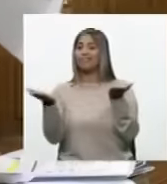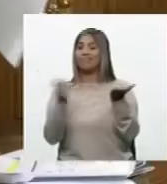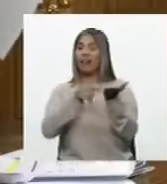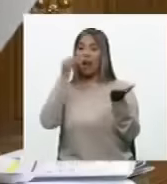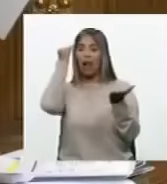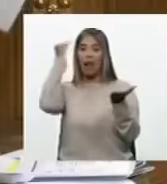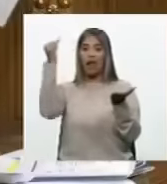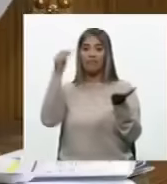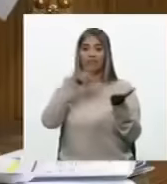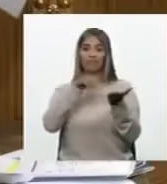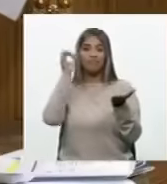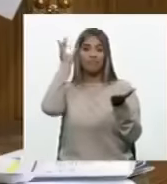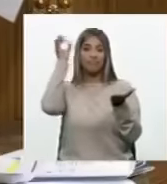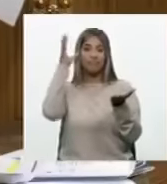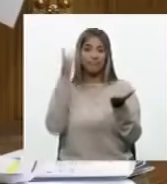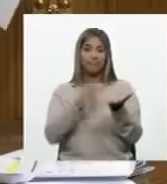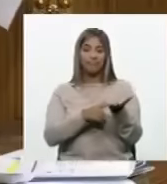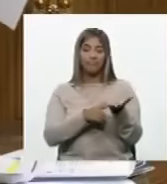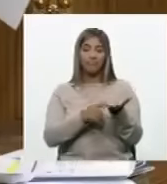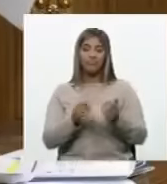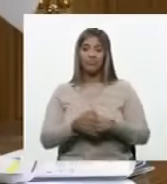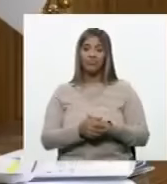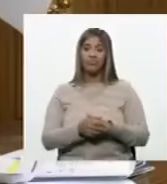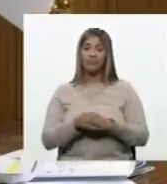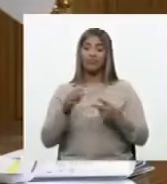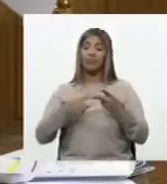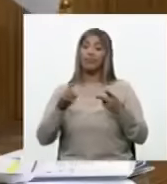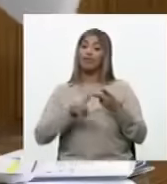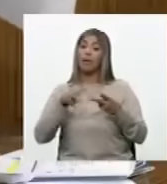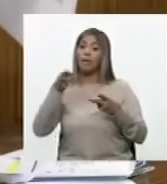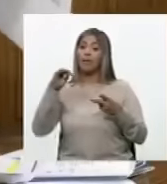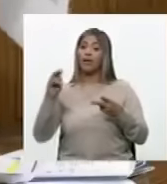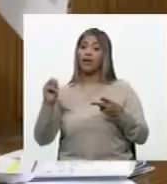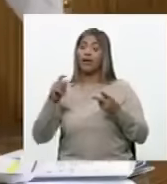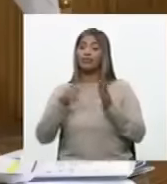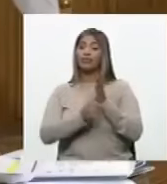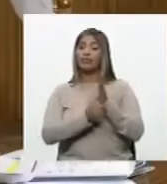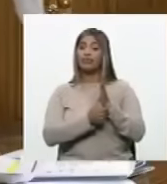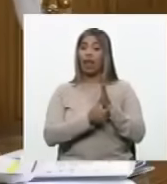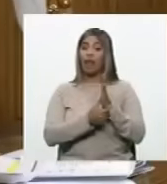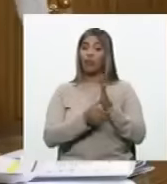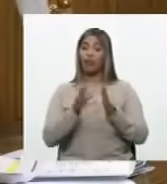y de gobierno interino. Marianela Fernández Alvarado, cédula de identidad